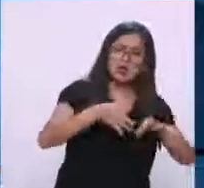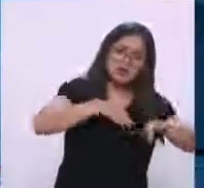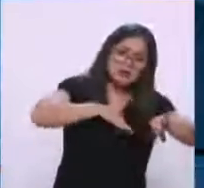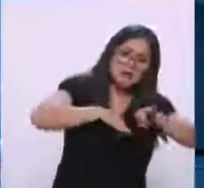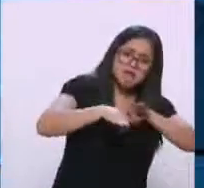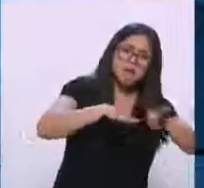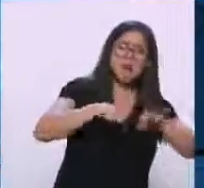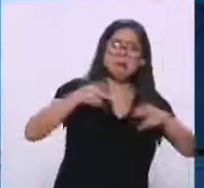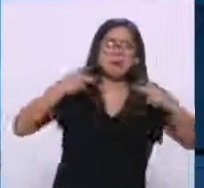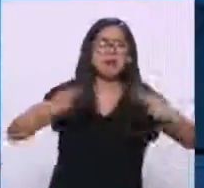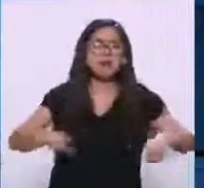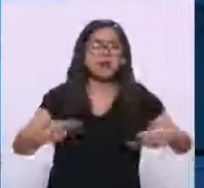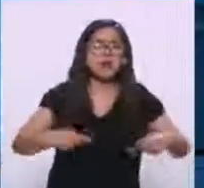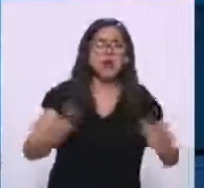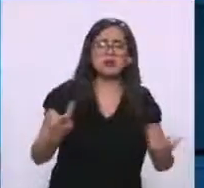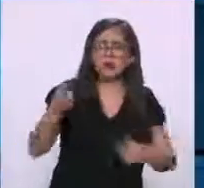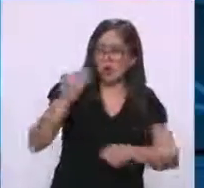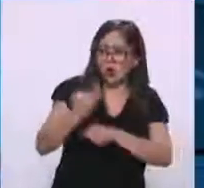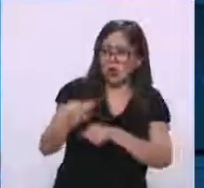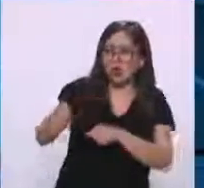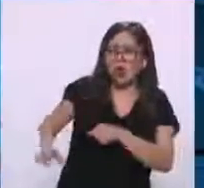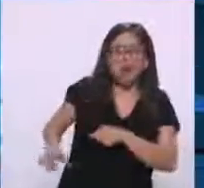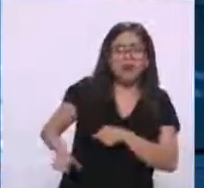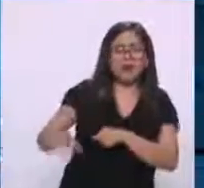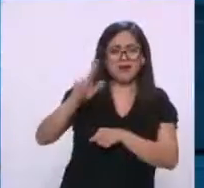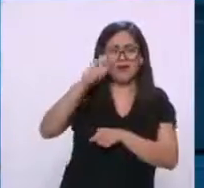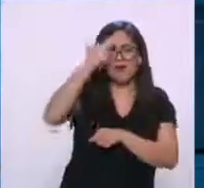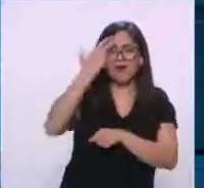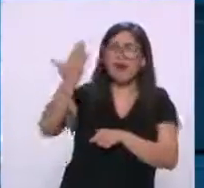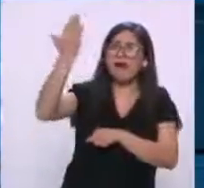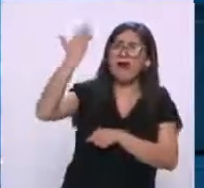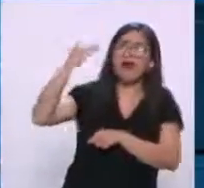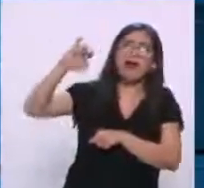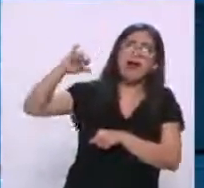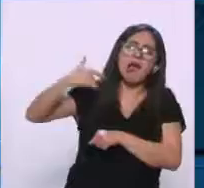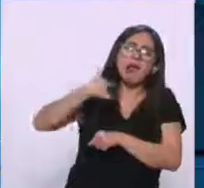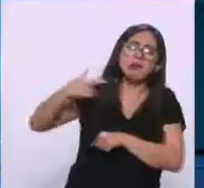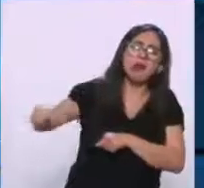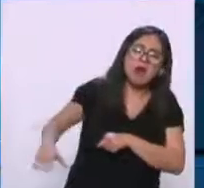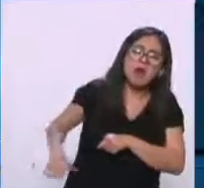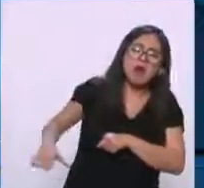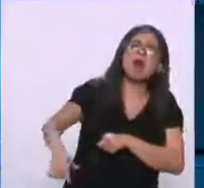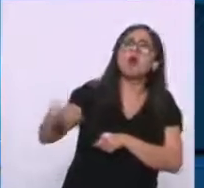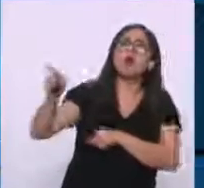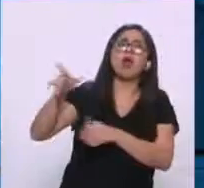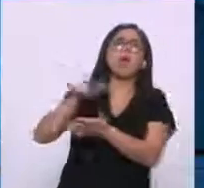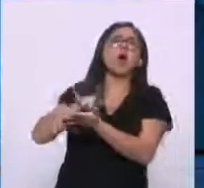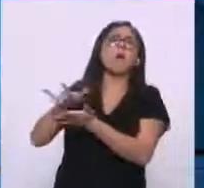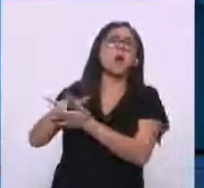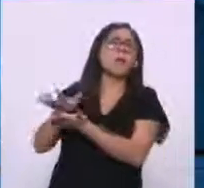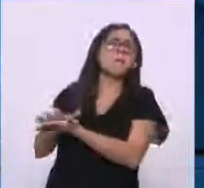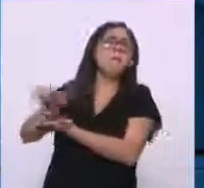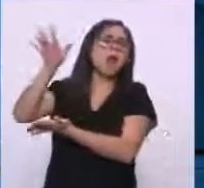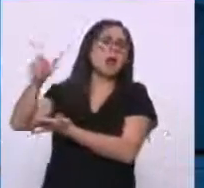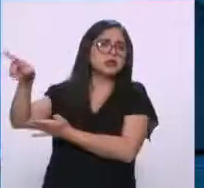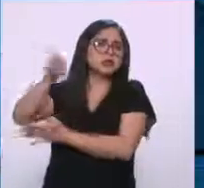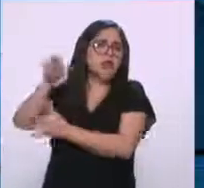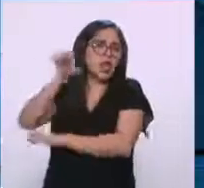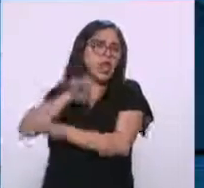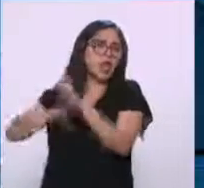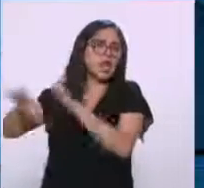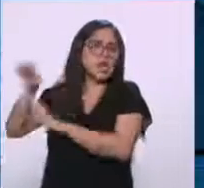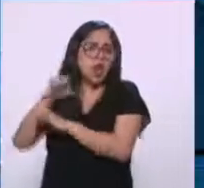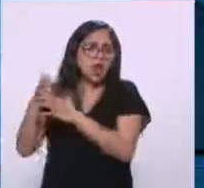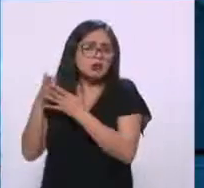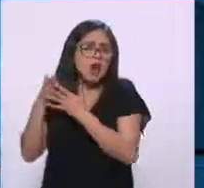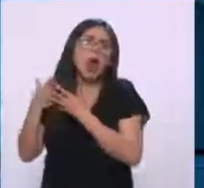de a pie, en vez de buscar, como había pasado en años, en sexenios anteriores, pues rescatar a las grandes empresas y